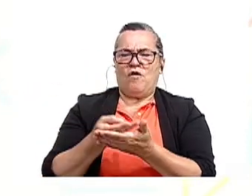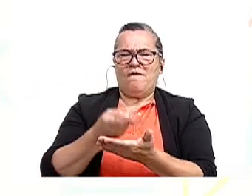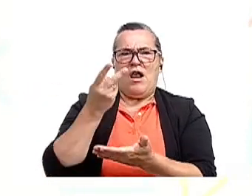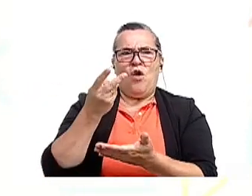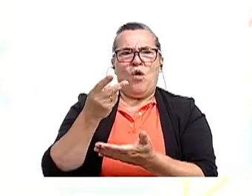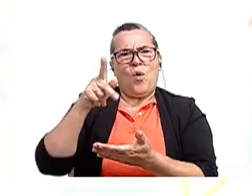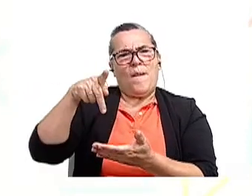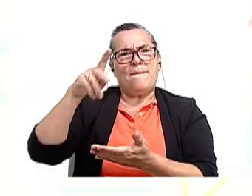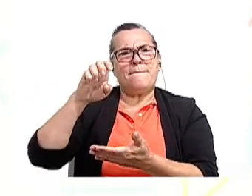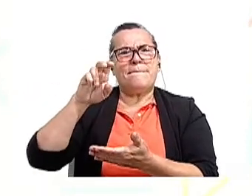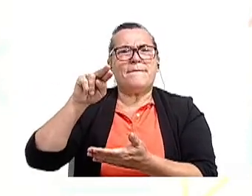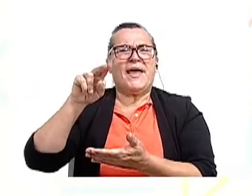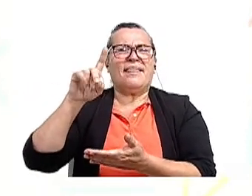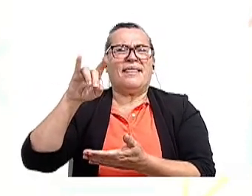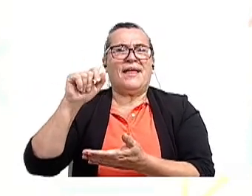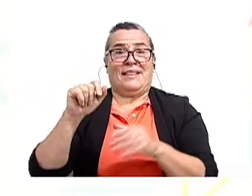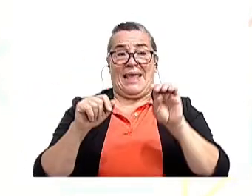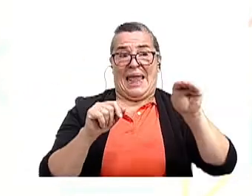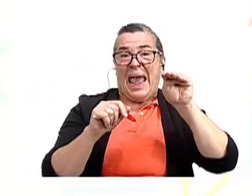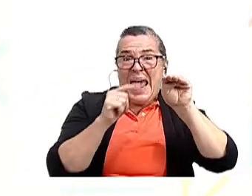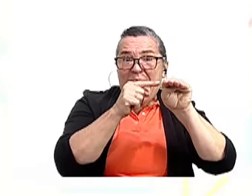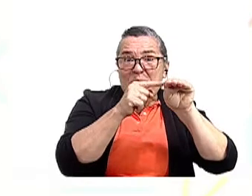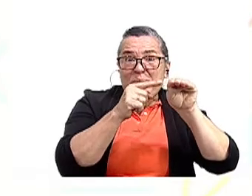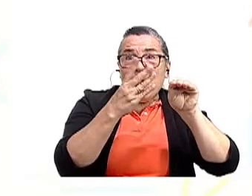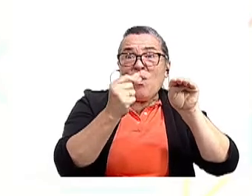la pendiente? M es igual a